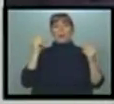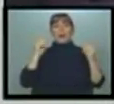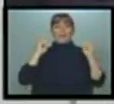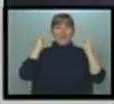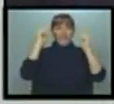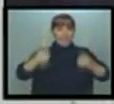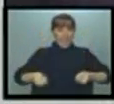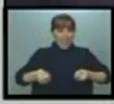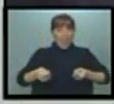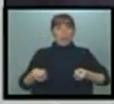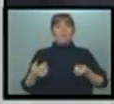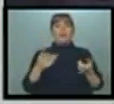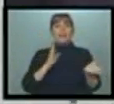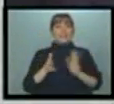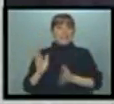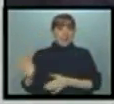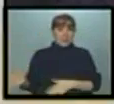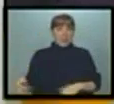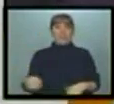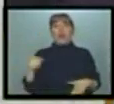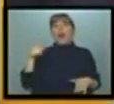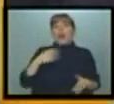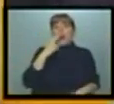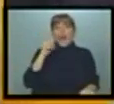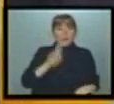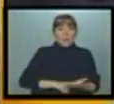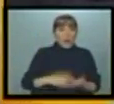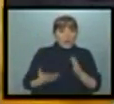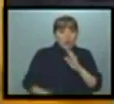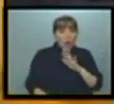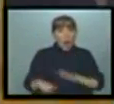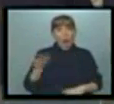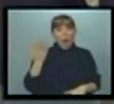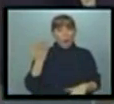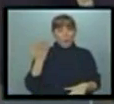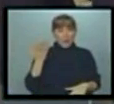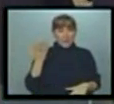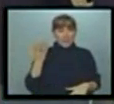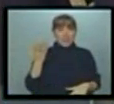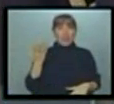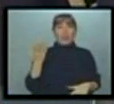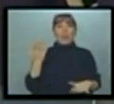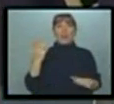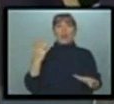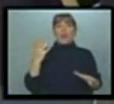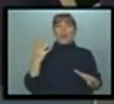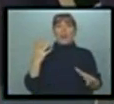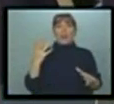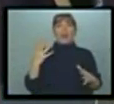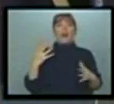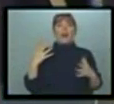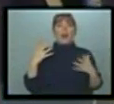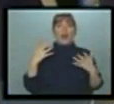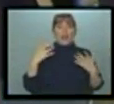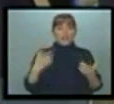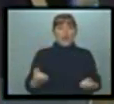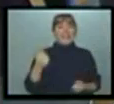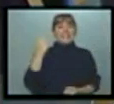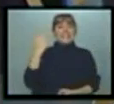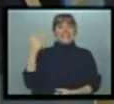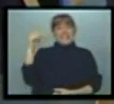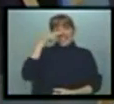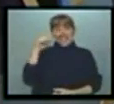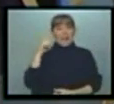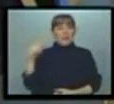pesos. Ahora, con este incremento de impuestos, a los cuales se pone en contra la industria, está cubriendo 37 mil millones de pesos. Eso es uno